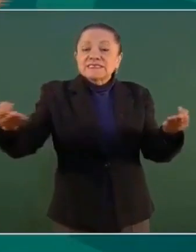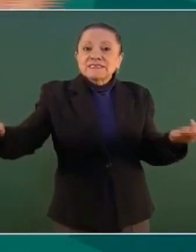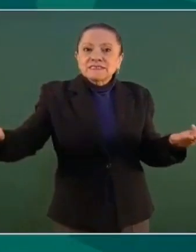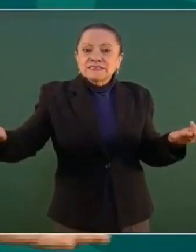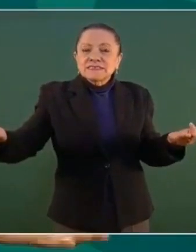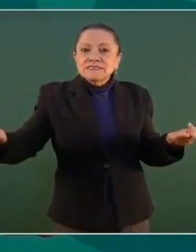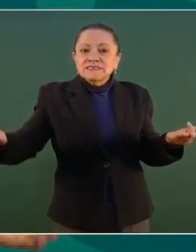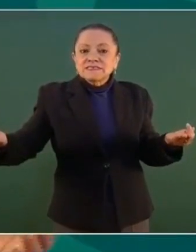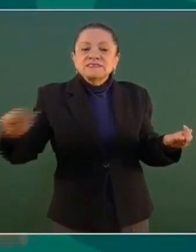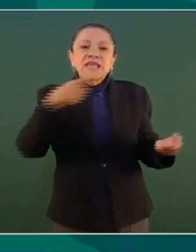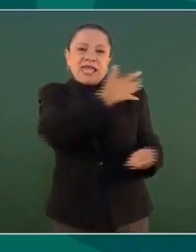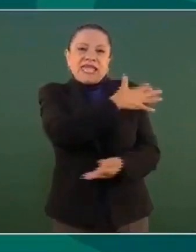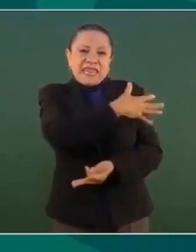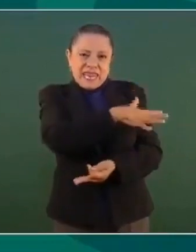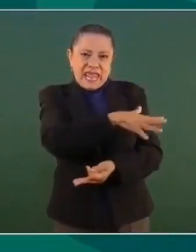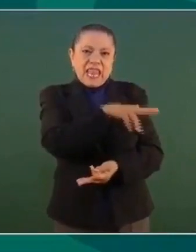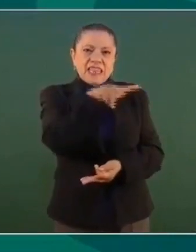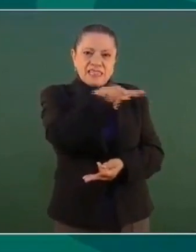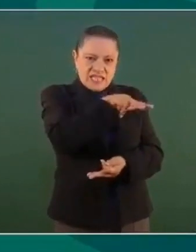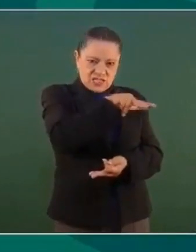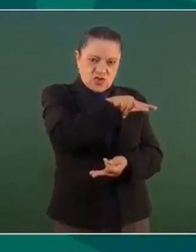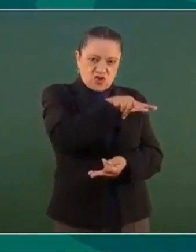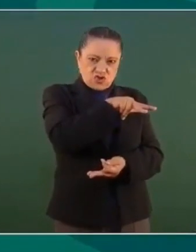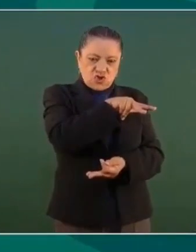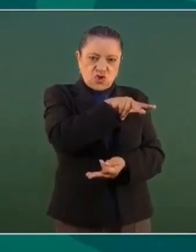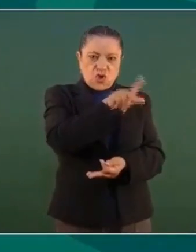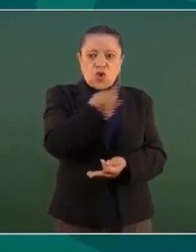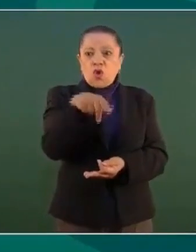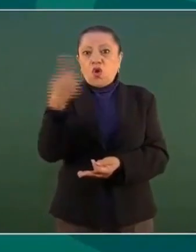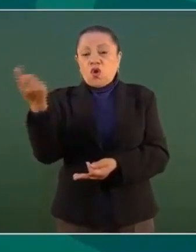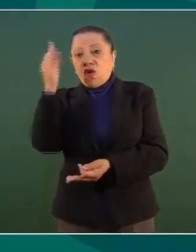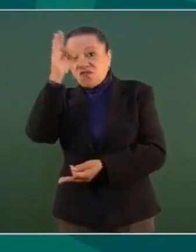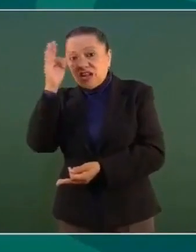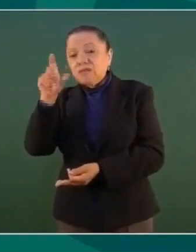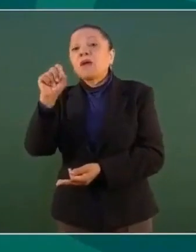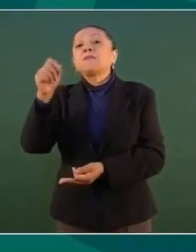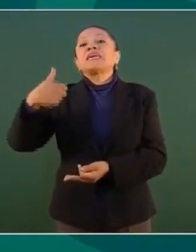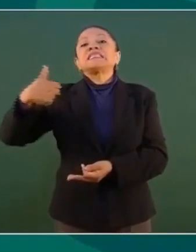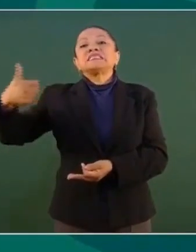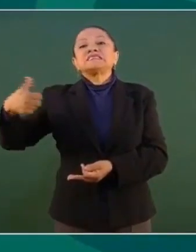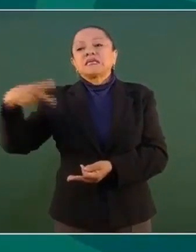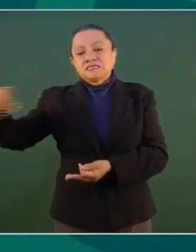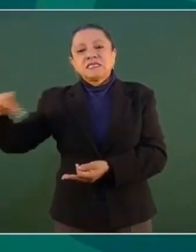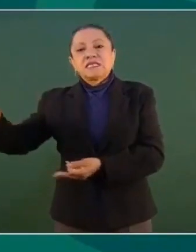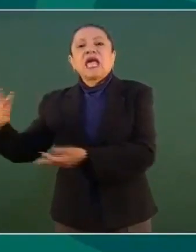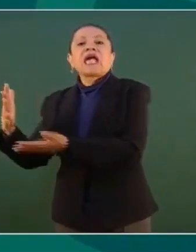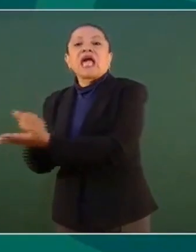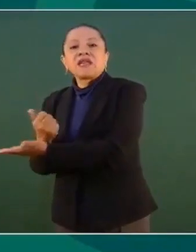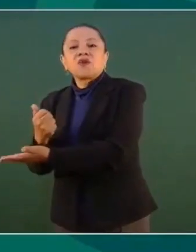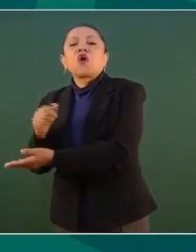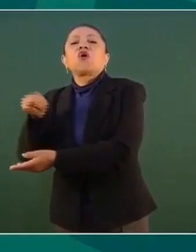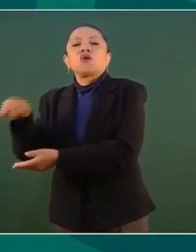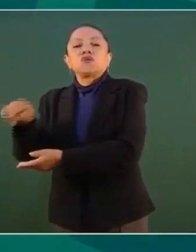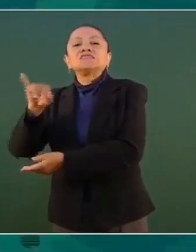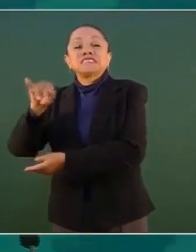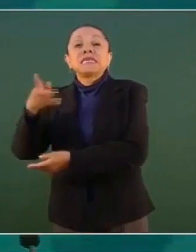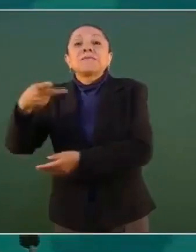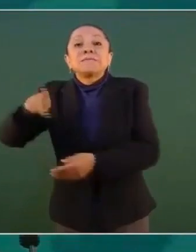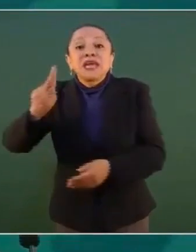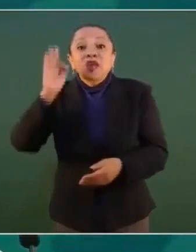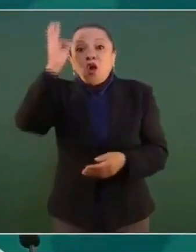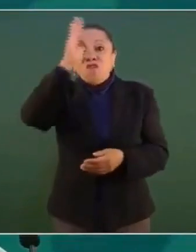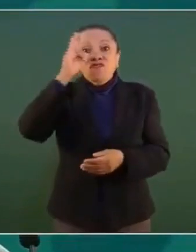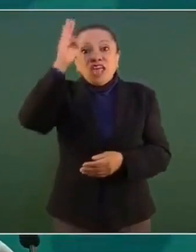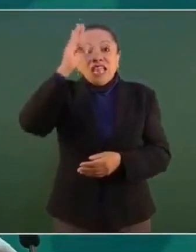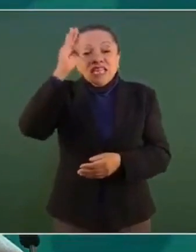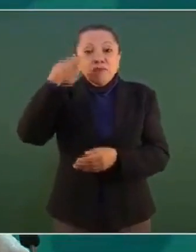El general 18, Felipe 26 millones de hectáreas. O sea, le ganó. Nada más que Felipe